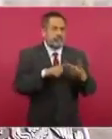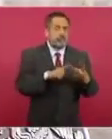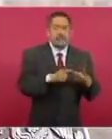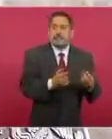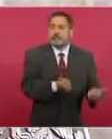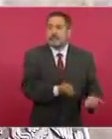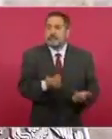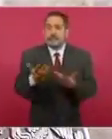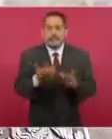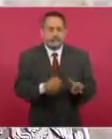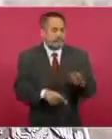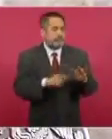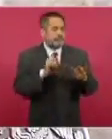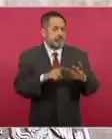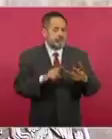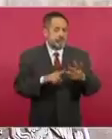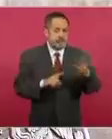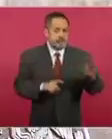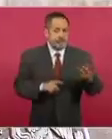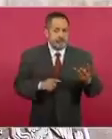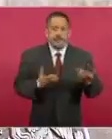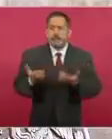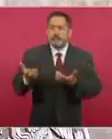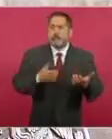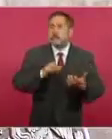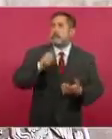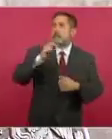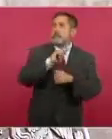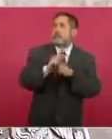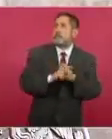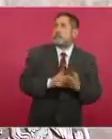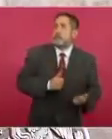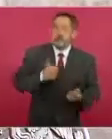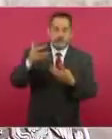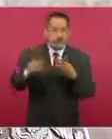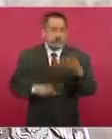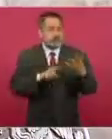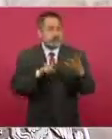distribución, el tercero es comercio exterior, el cuarto son otras medidas.